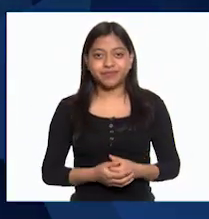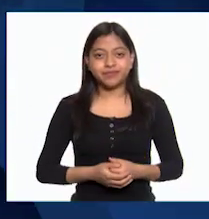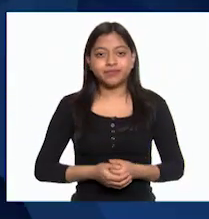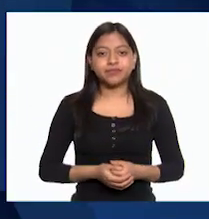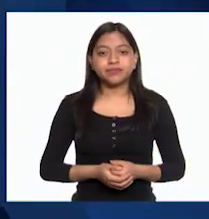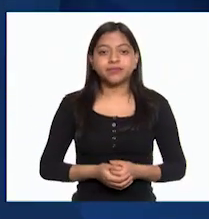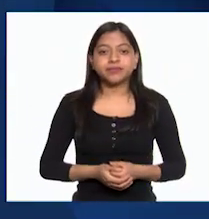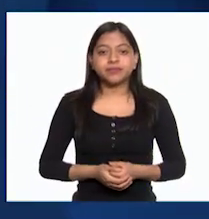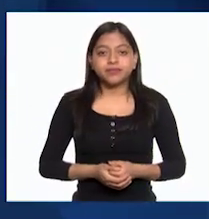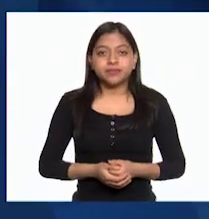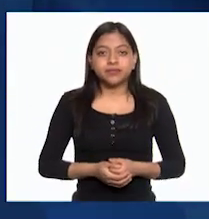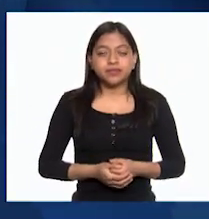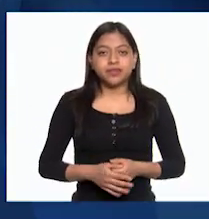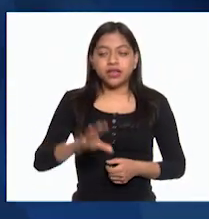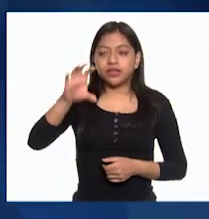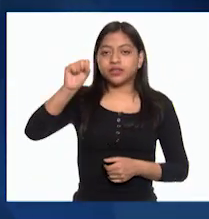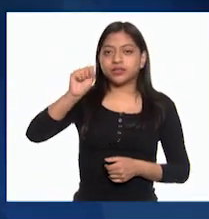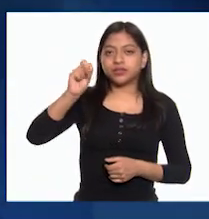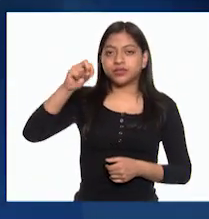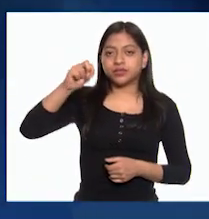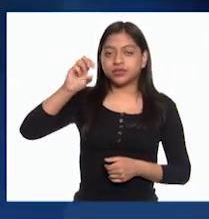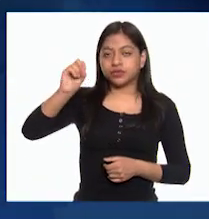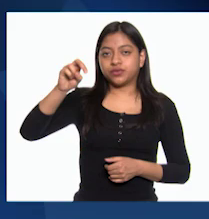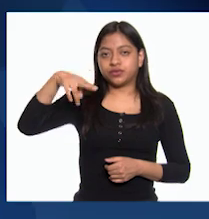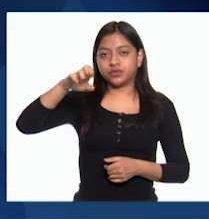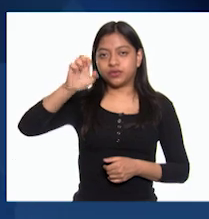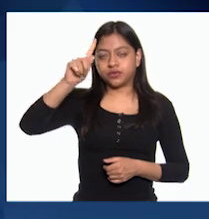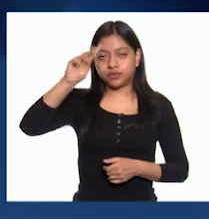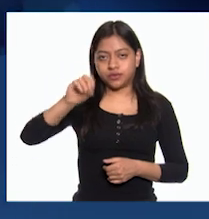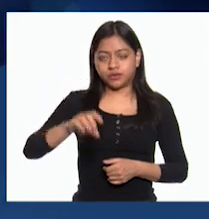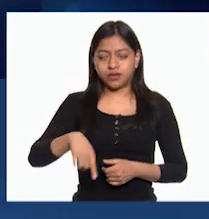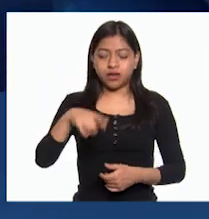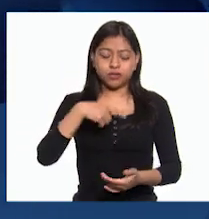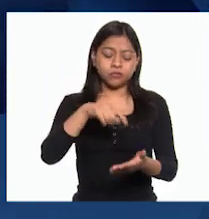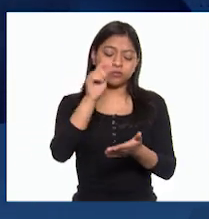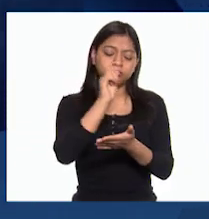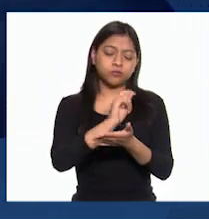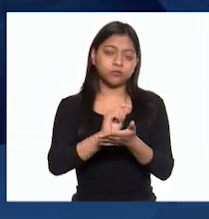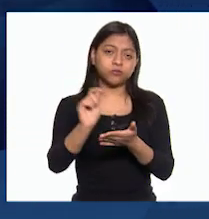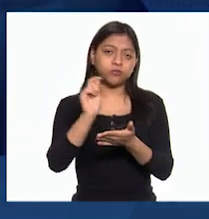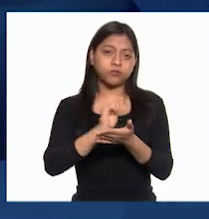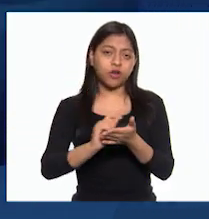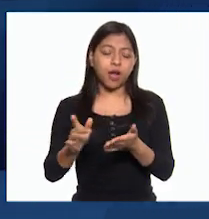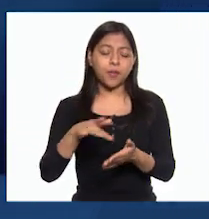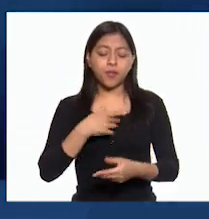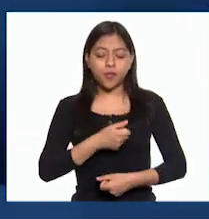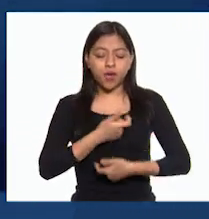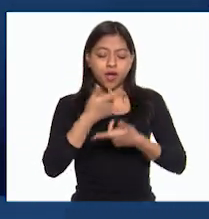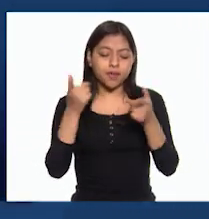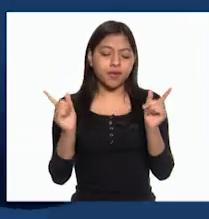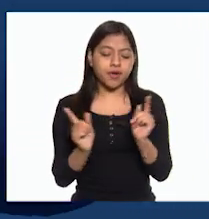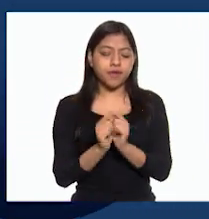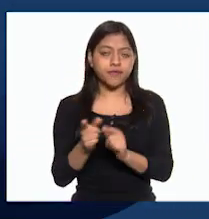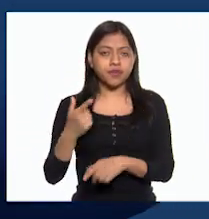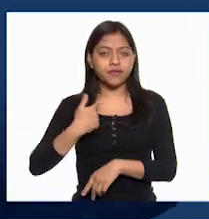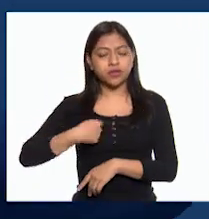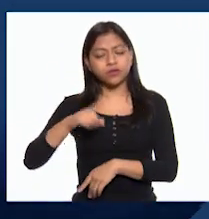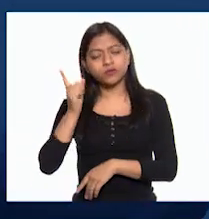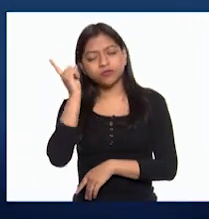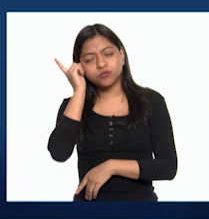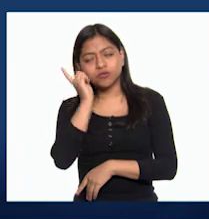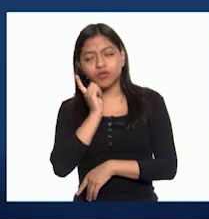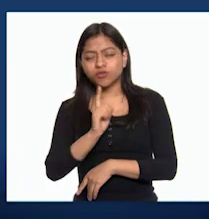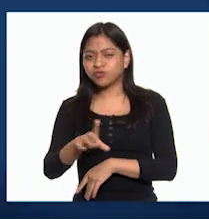Soneto. Este fácil soneto cotidiano que mis insomnios nutre y desvanece,